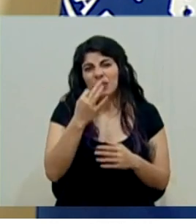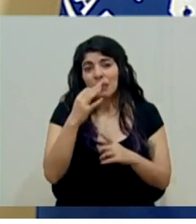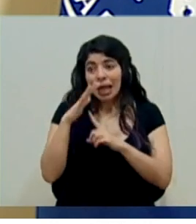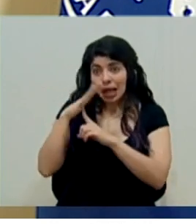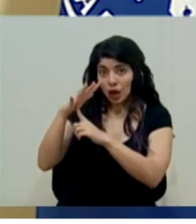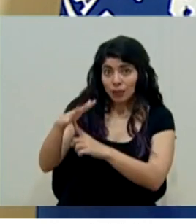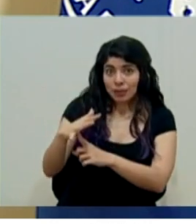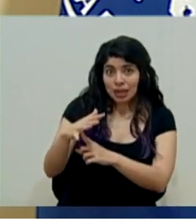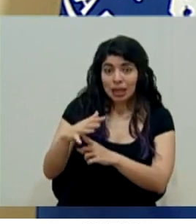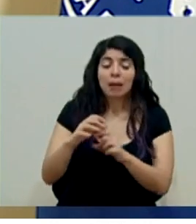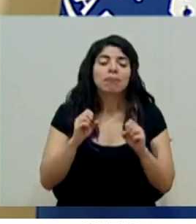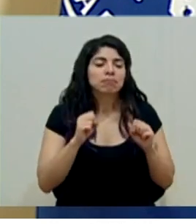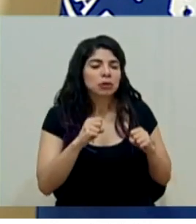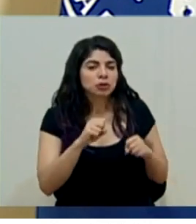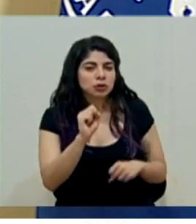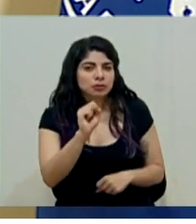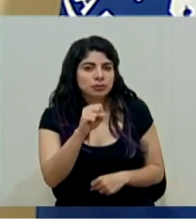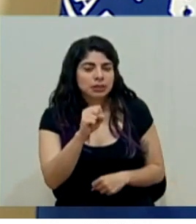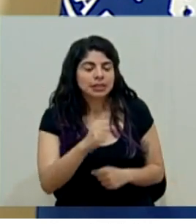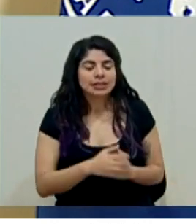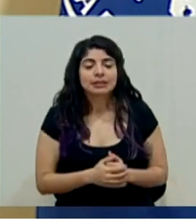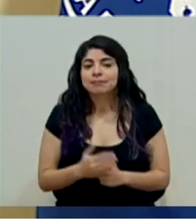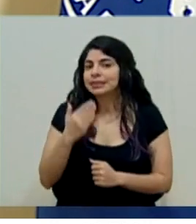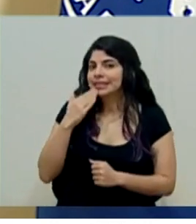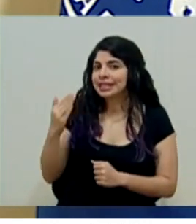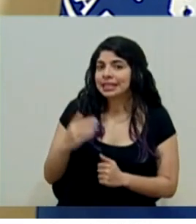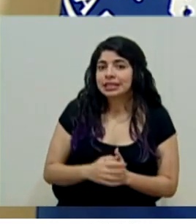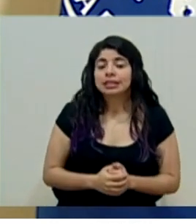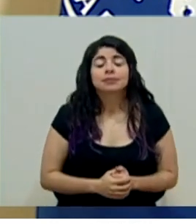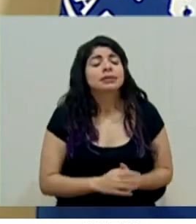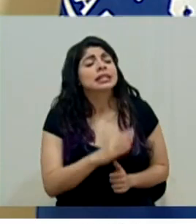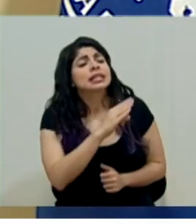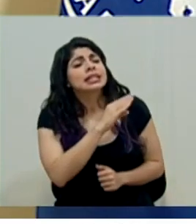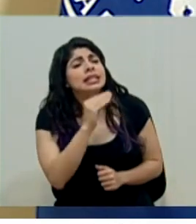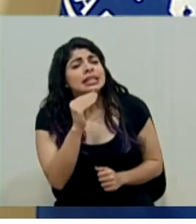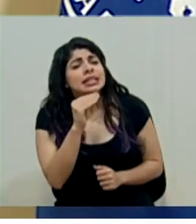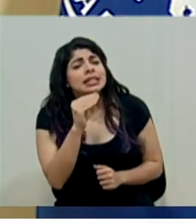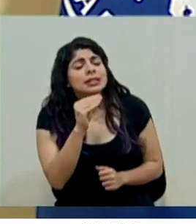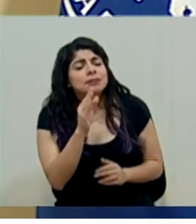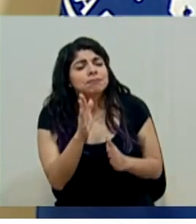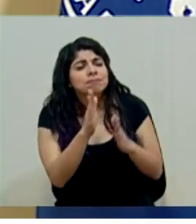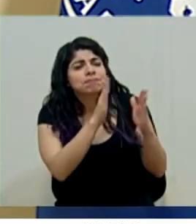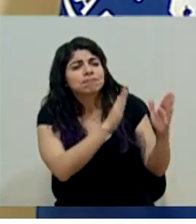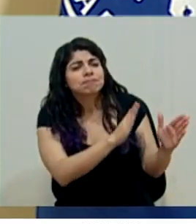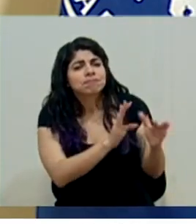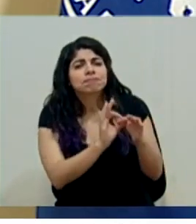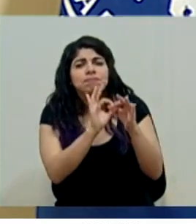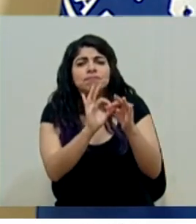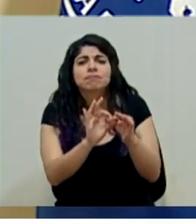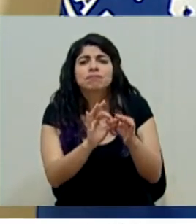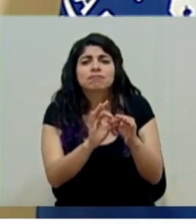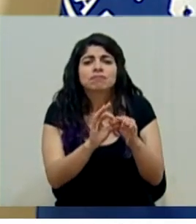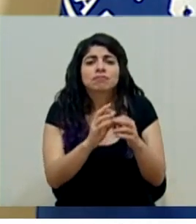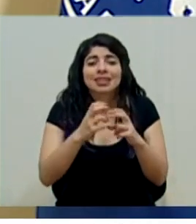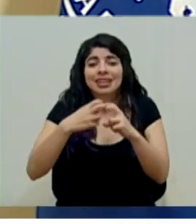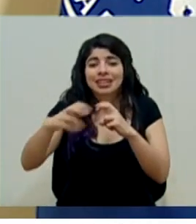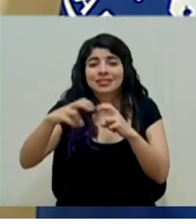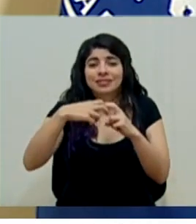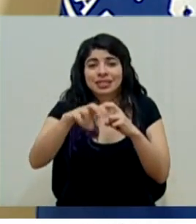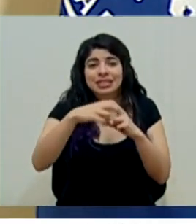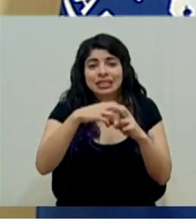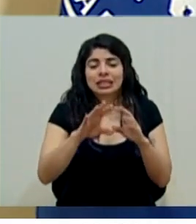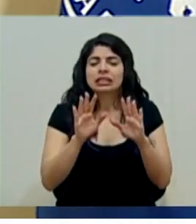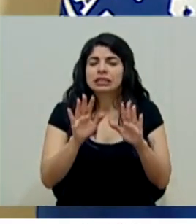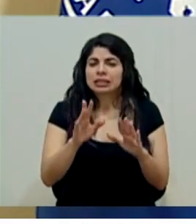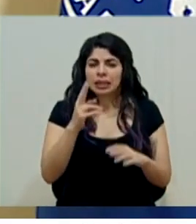el desplazarse. Muy probablemente, sí. Y en relación a transacciones,